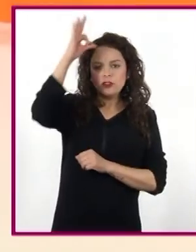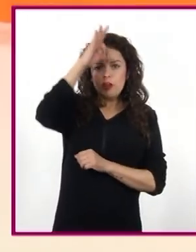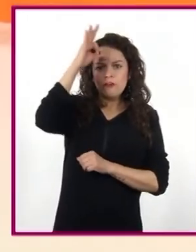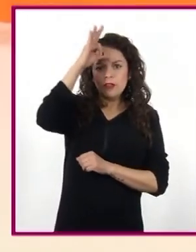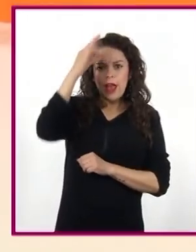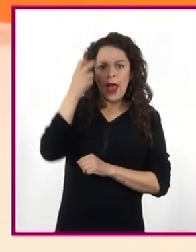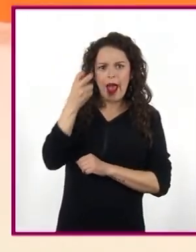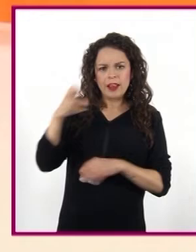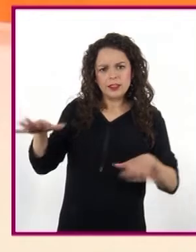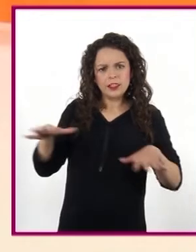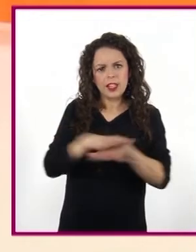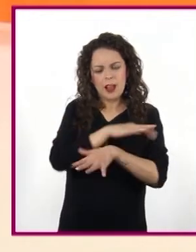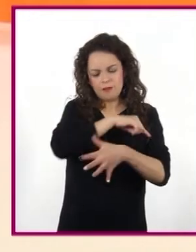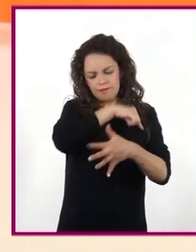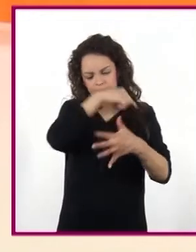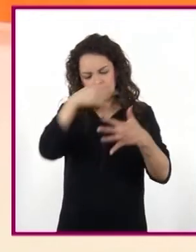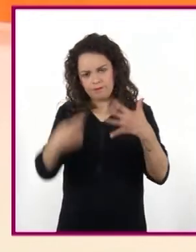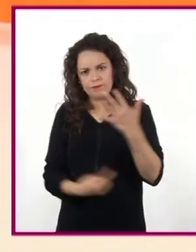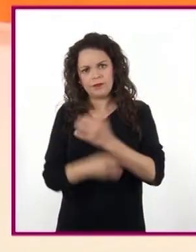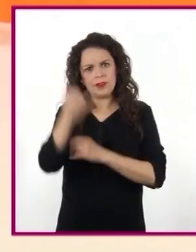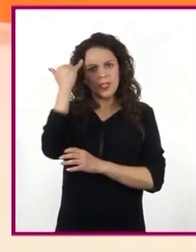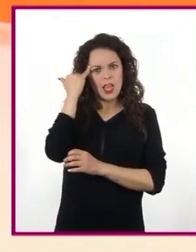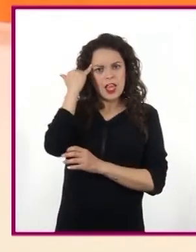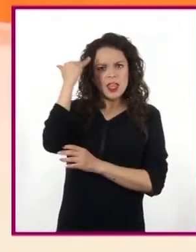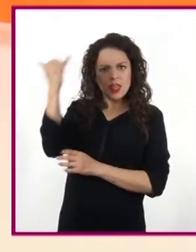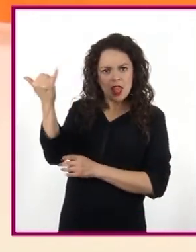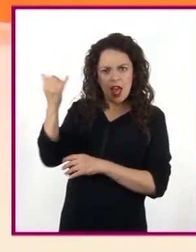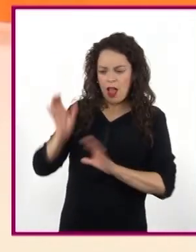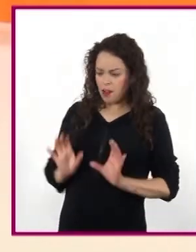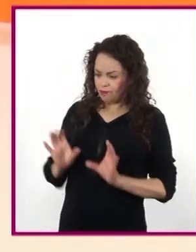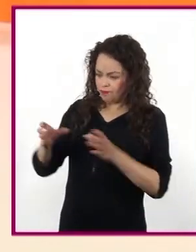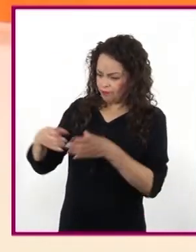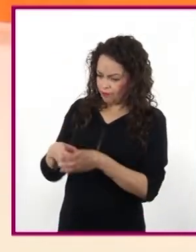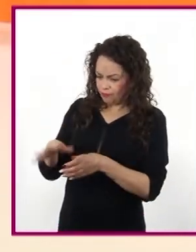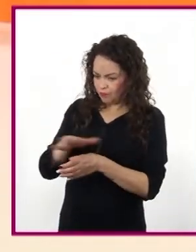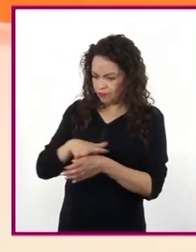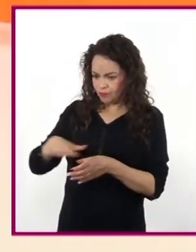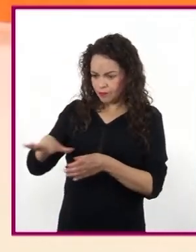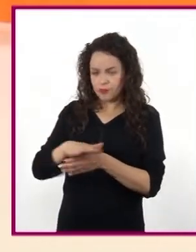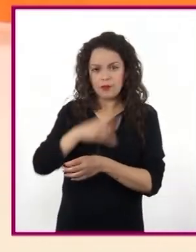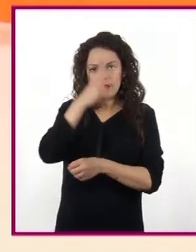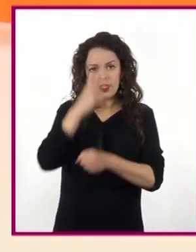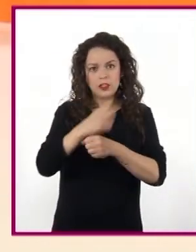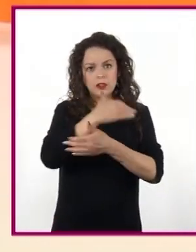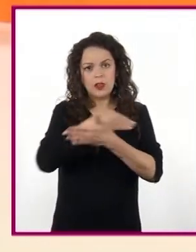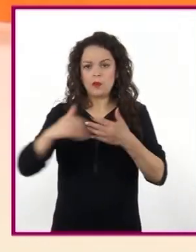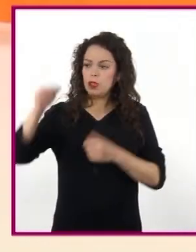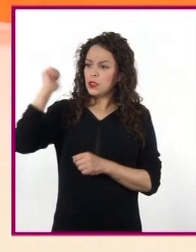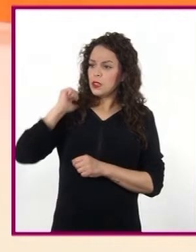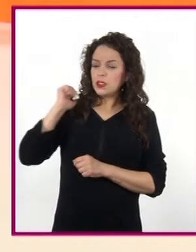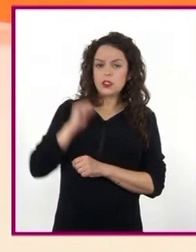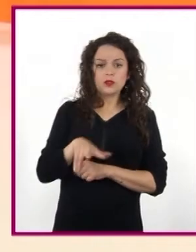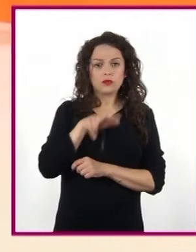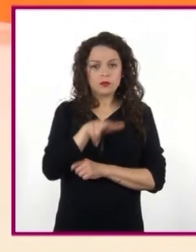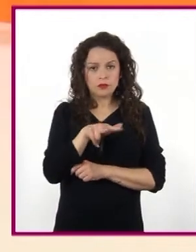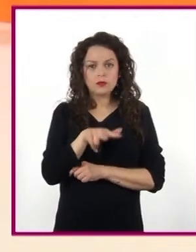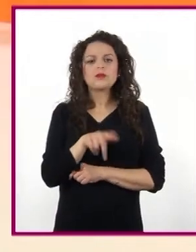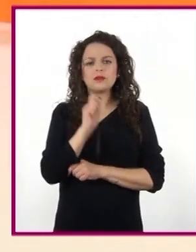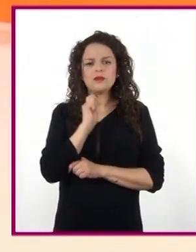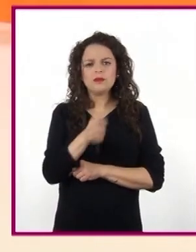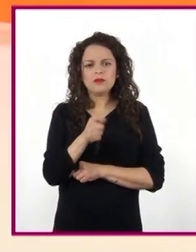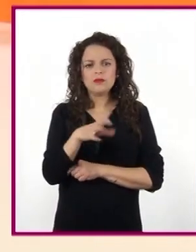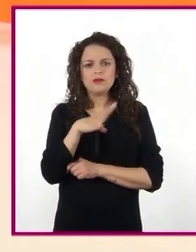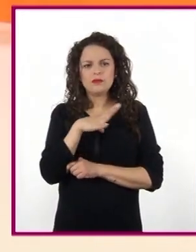Estos cambios en las ideas de la minoría ilustrada criolla en la segunda mitad del siglo XVIII trajeron consigo